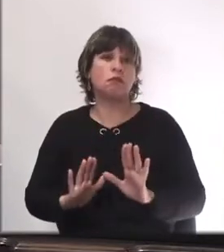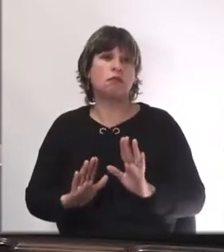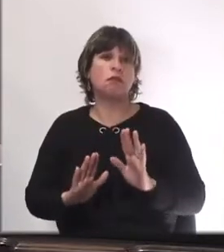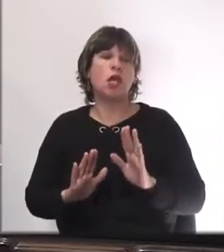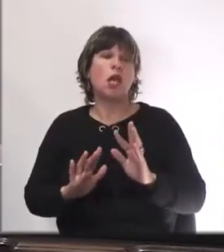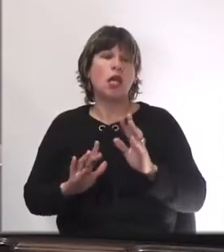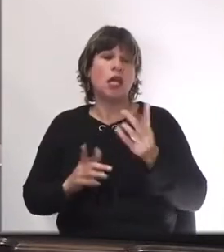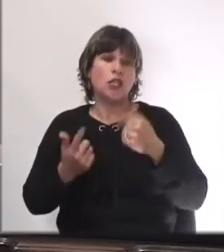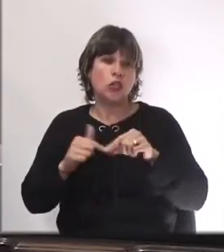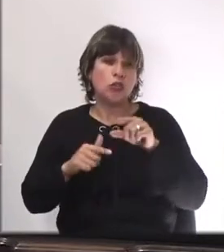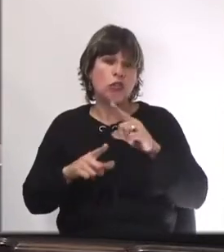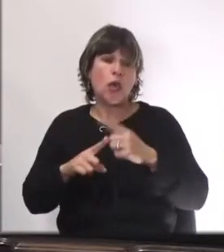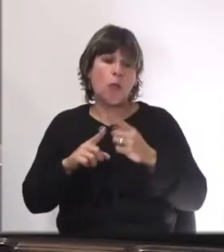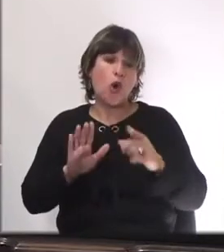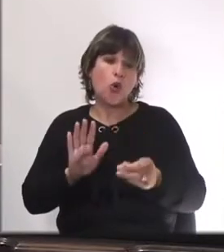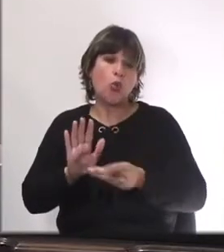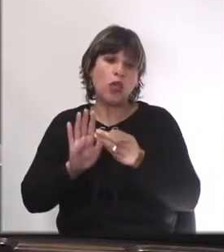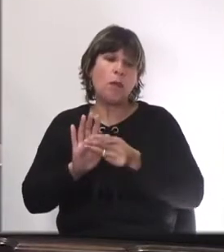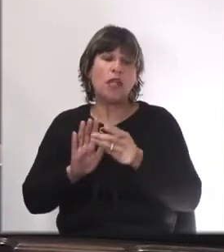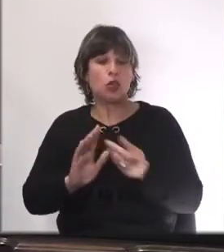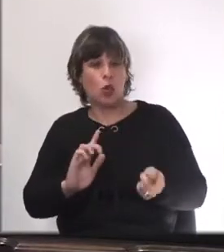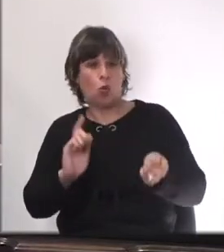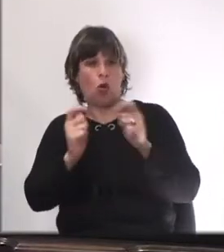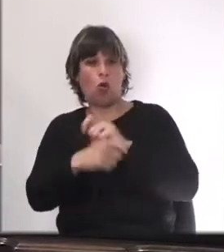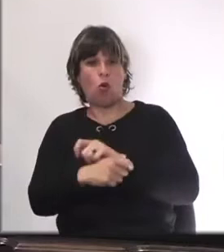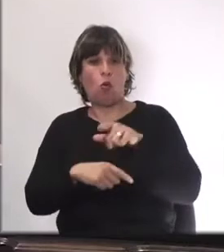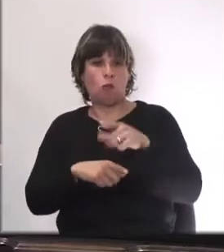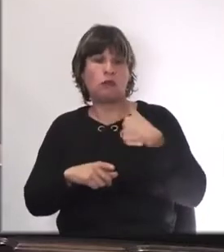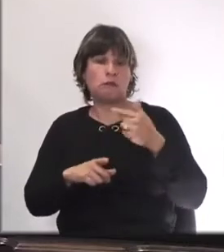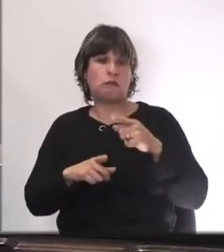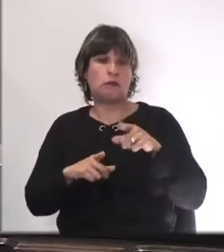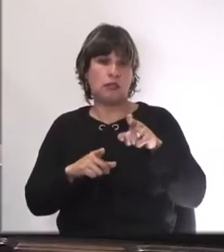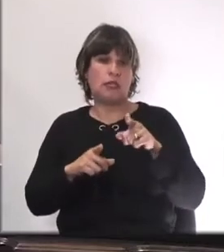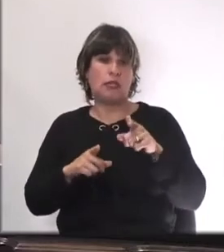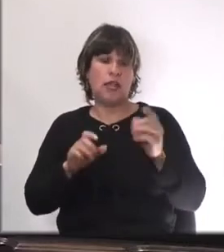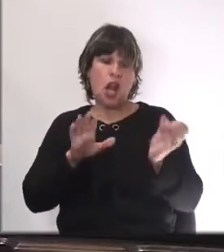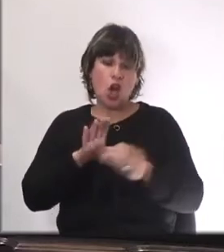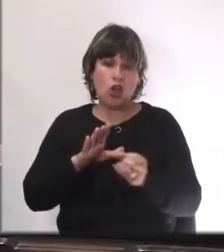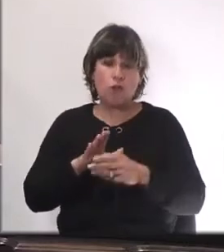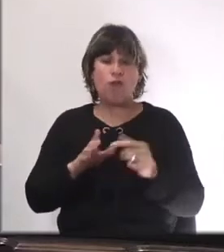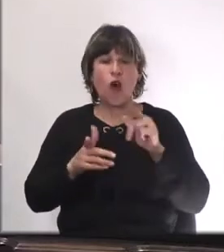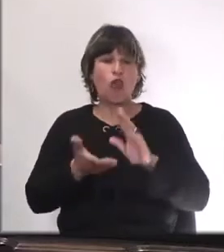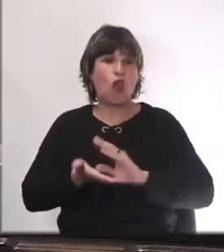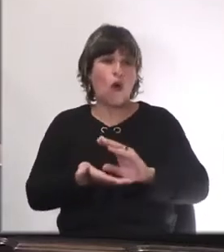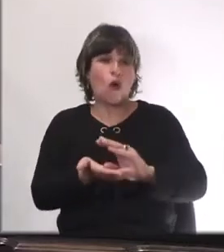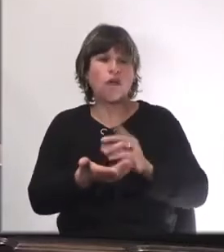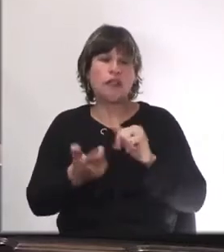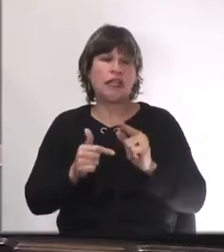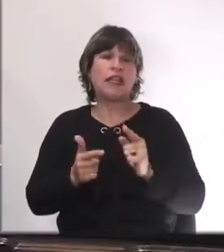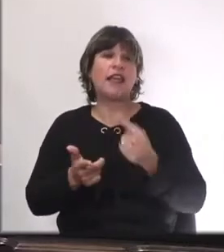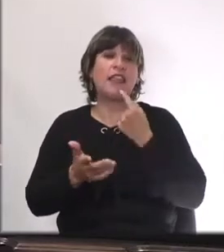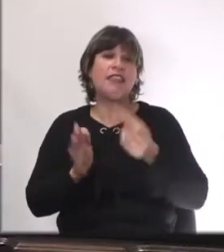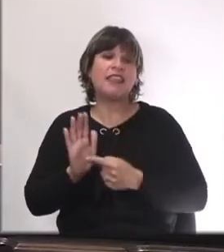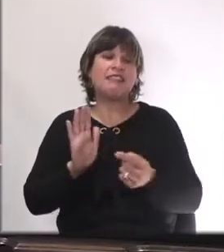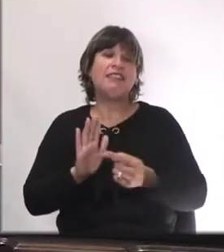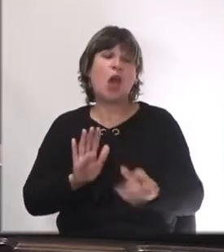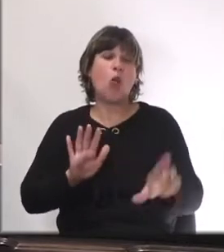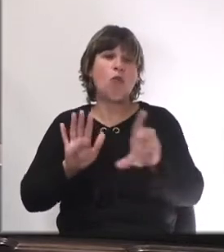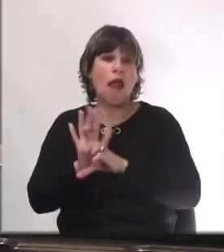decreto modificaron la ejecución y los fondos disponibles que establecía una ley en